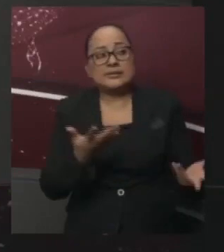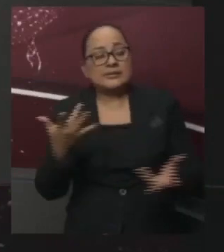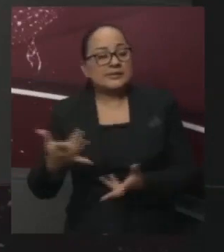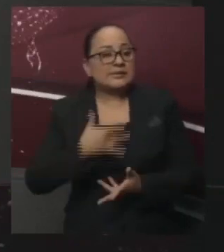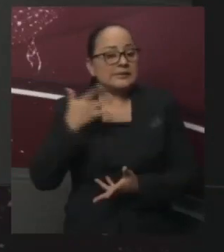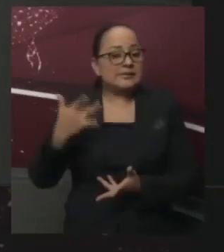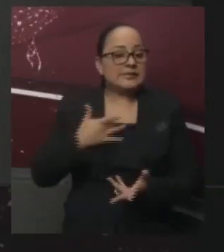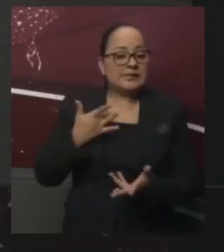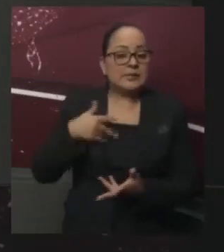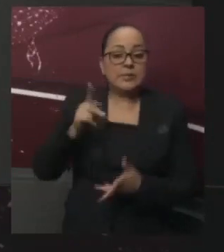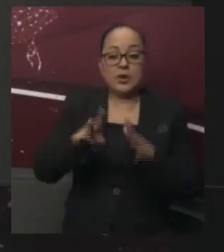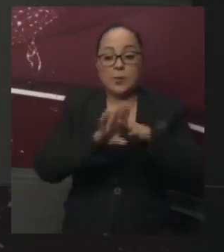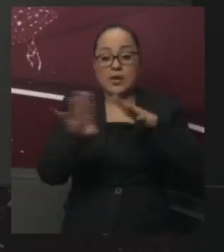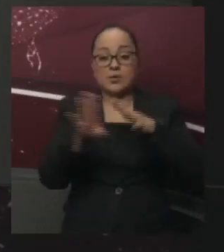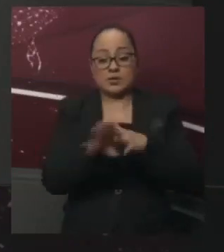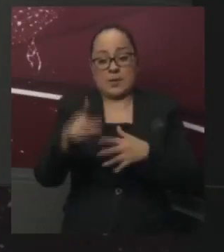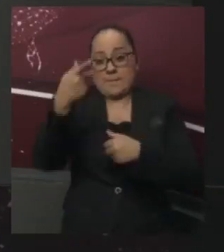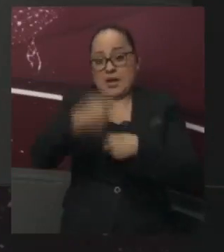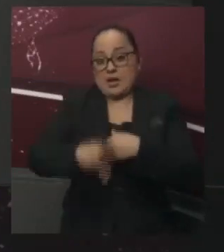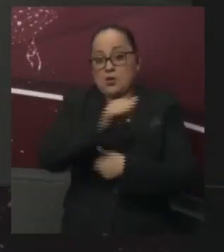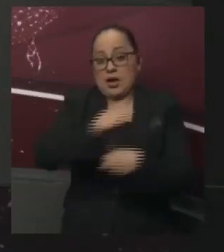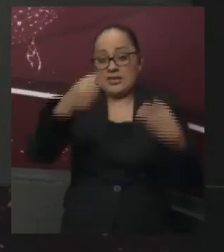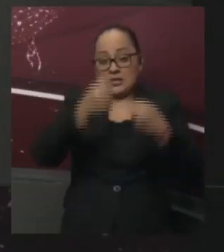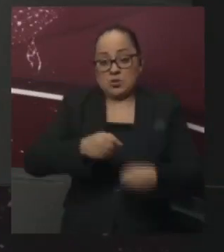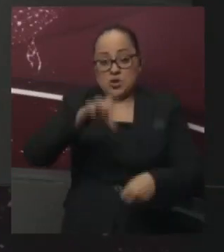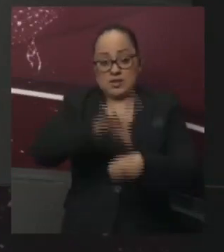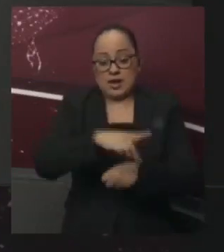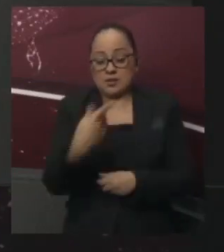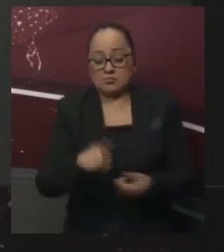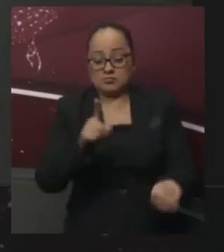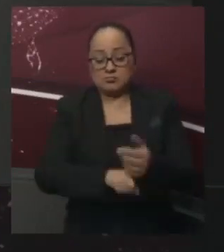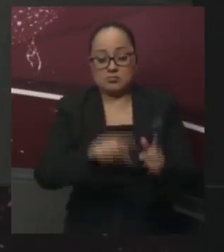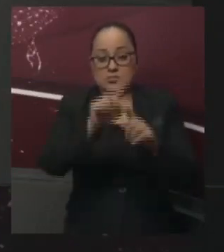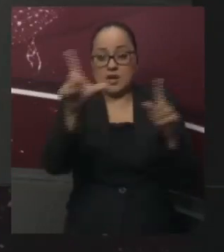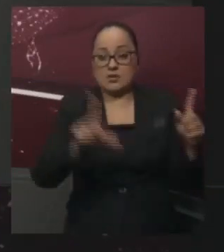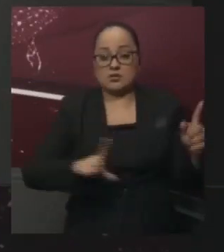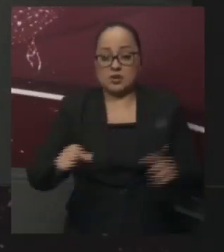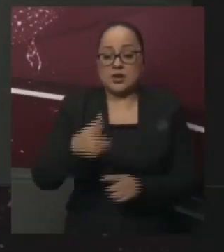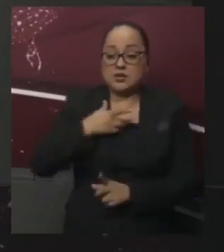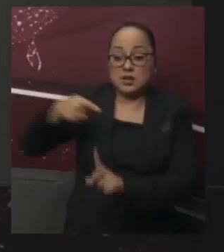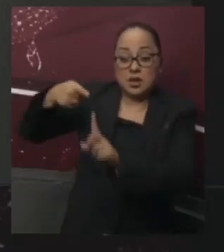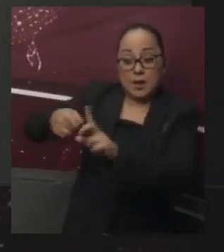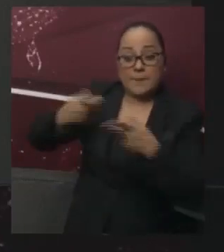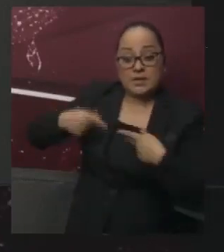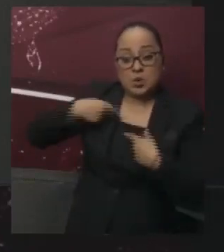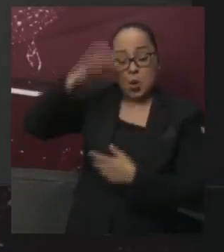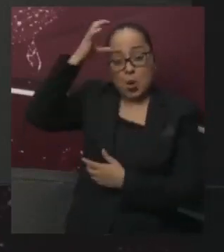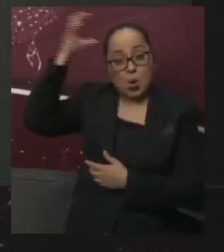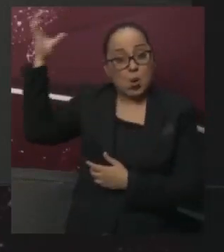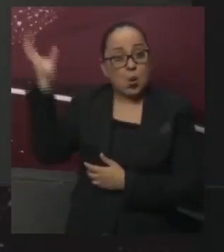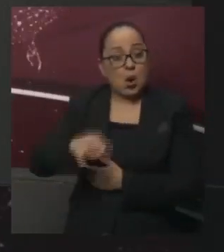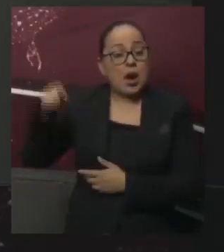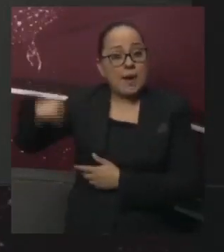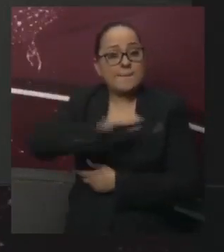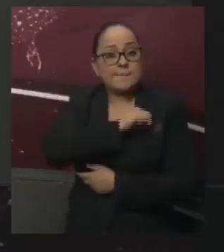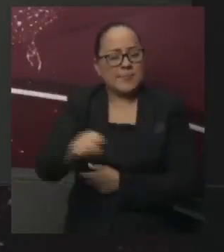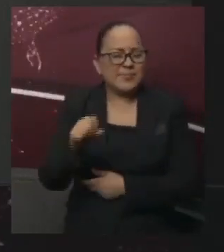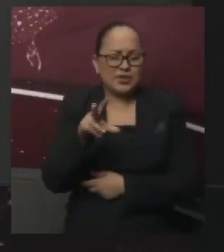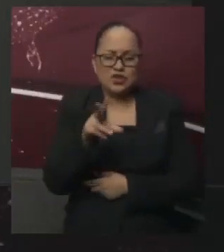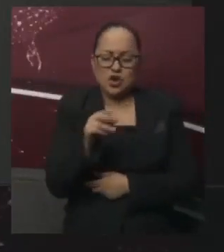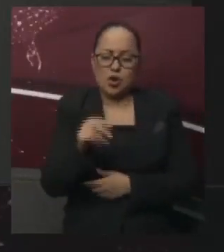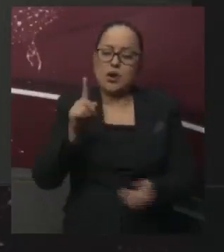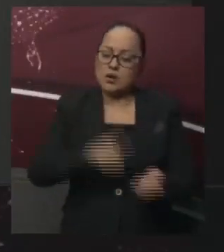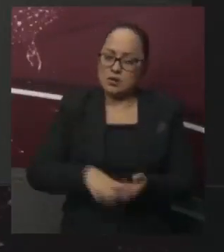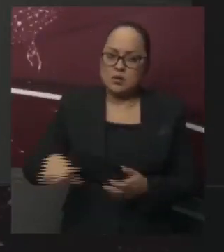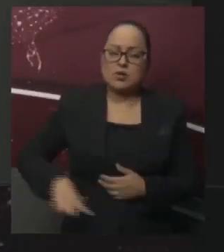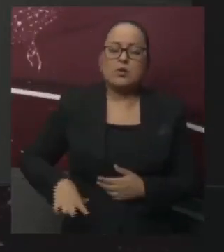la migración sí es un riesgo a la seguridad nacional. ¿Sí? Eso no significa criminalizar a los migrantes, pero sí significa que el Estado tiene que